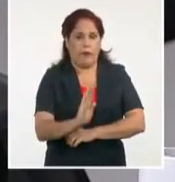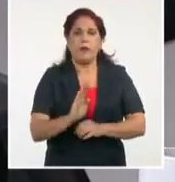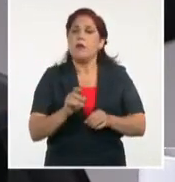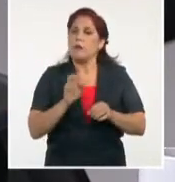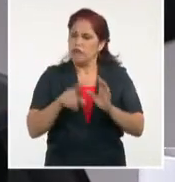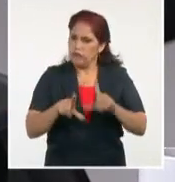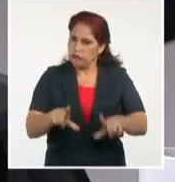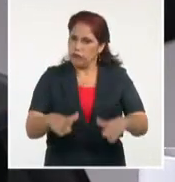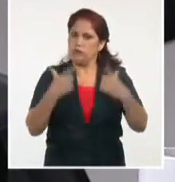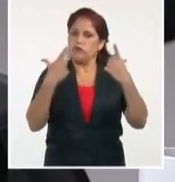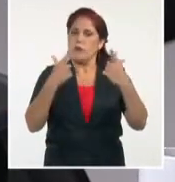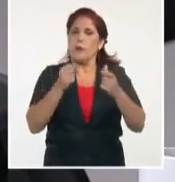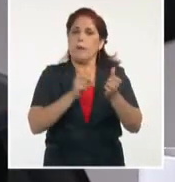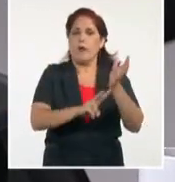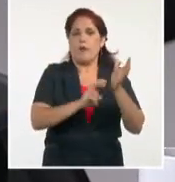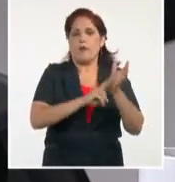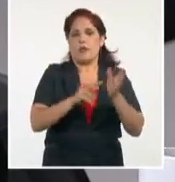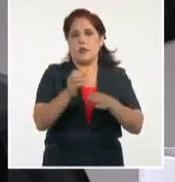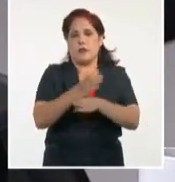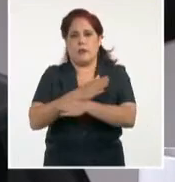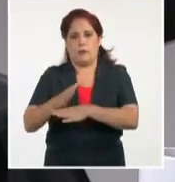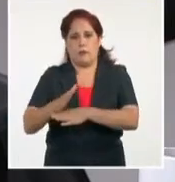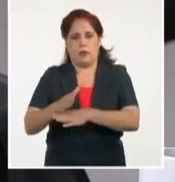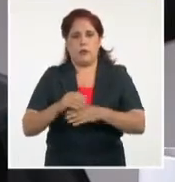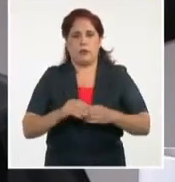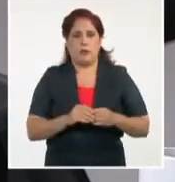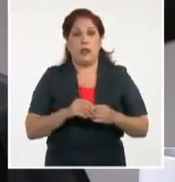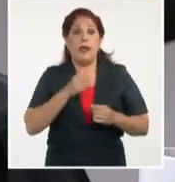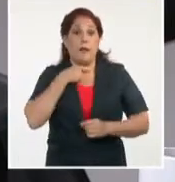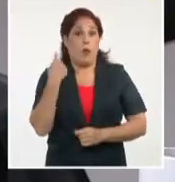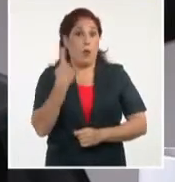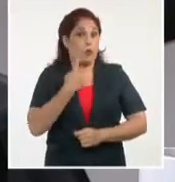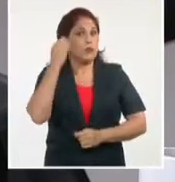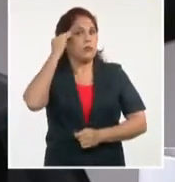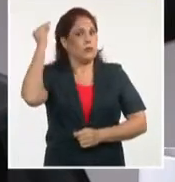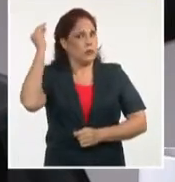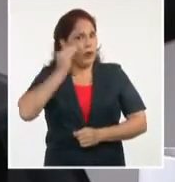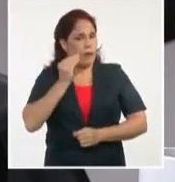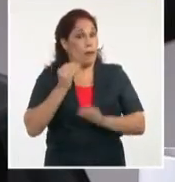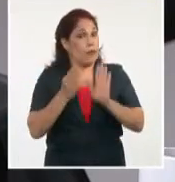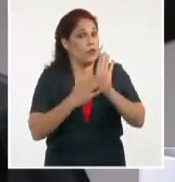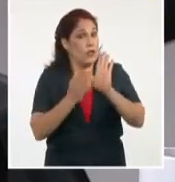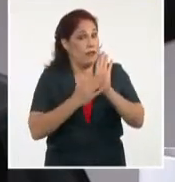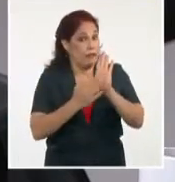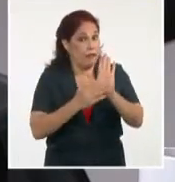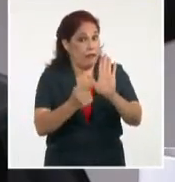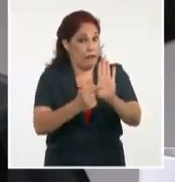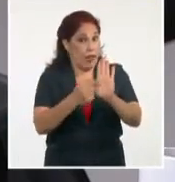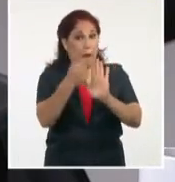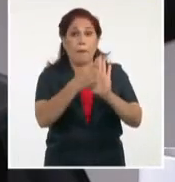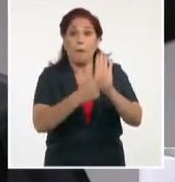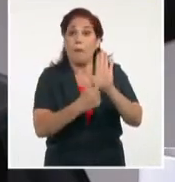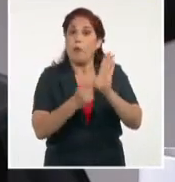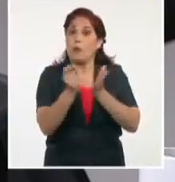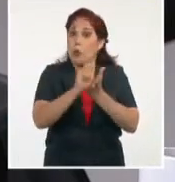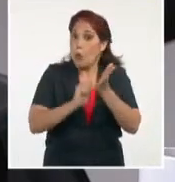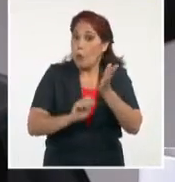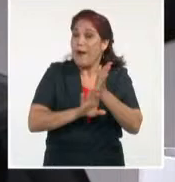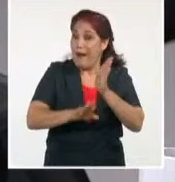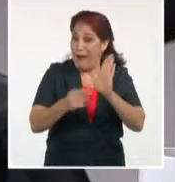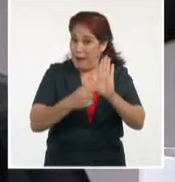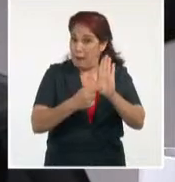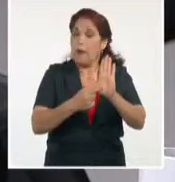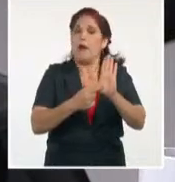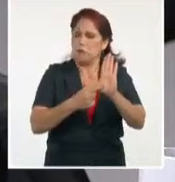cumplió por todos los territorios. Es decir, que independientemente que está reflejado, es una indicación también, una de las medidas